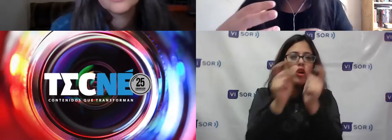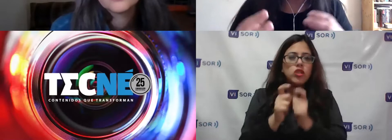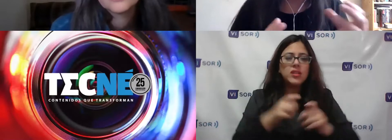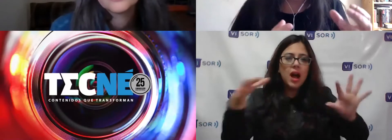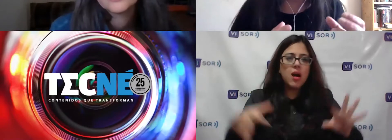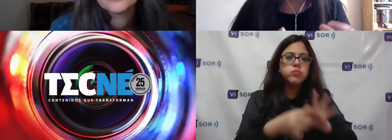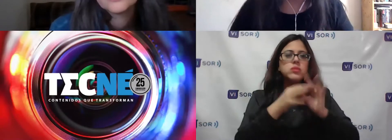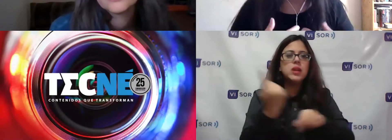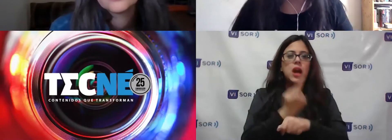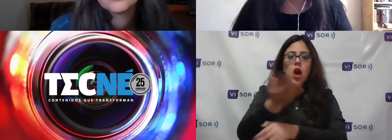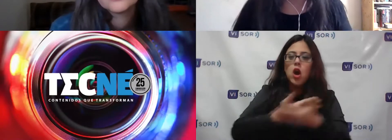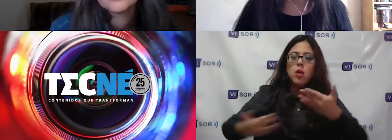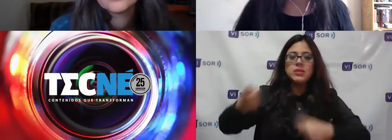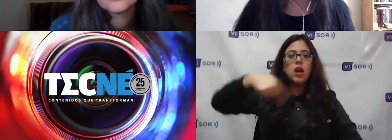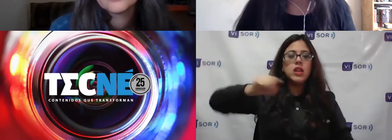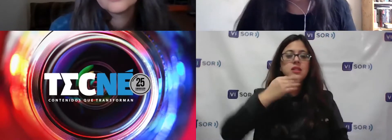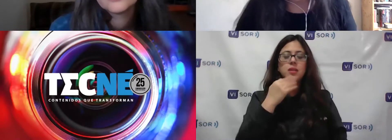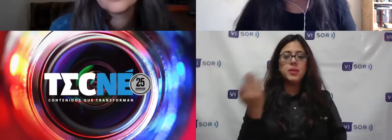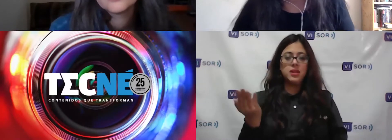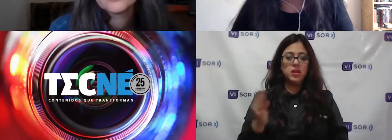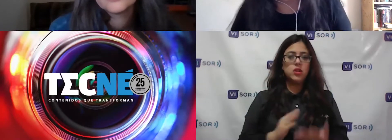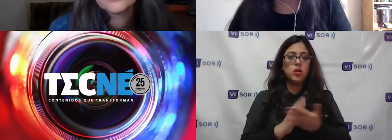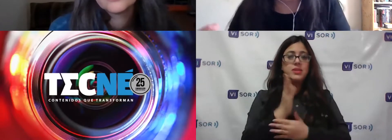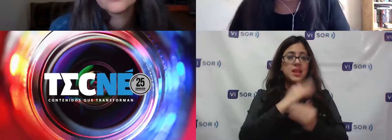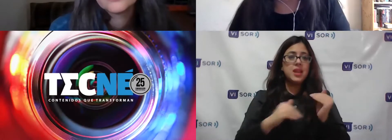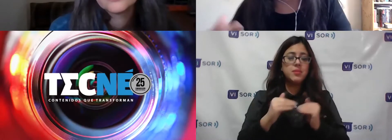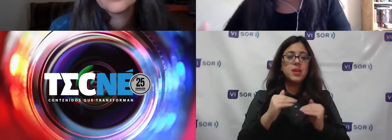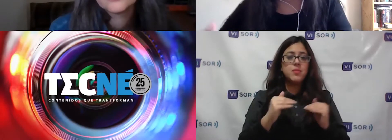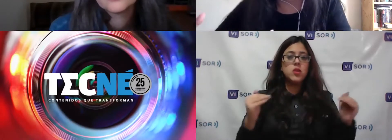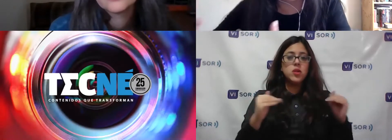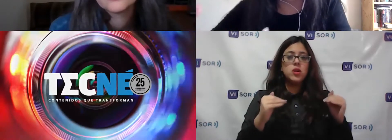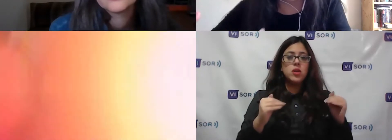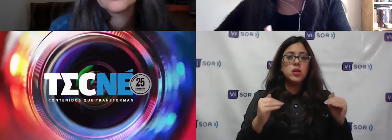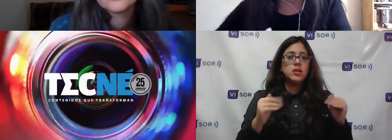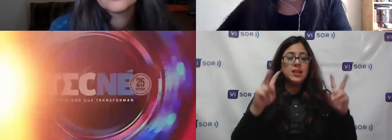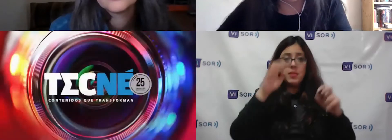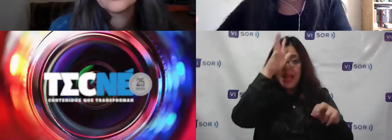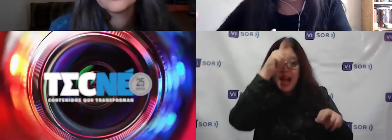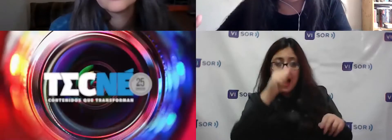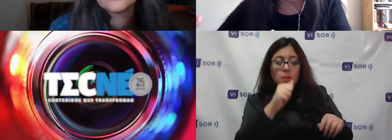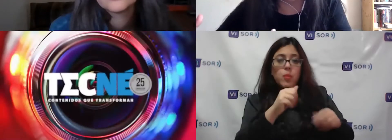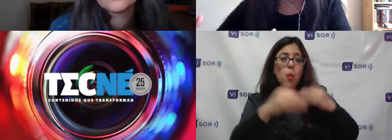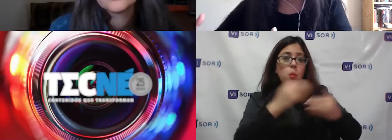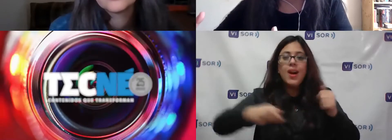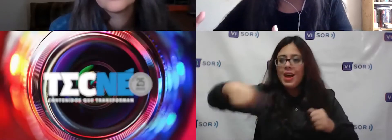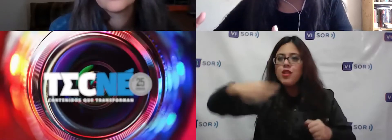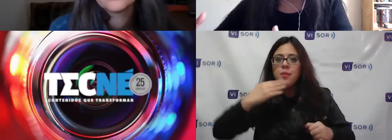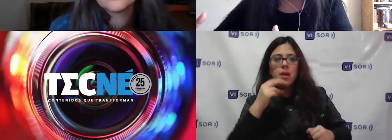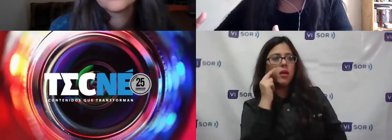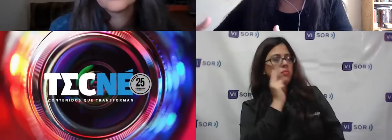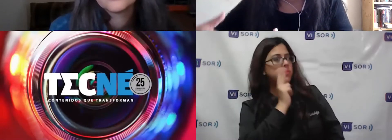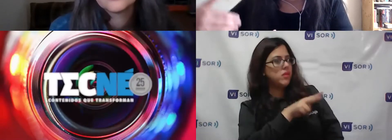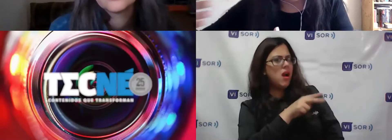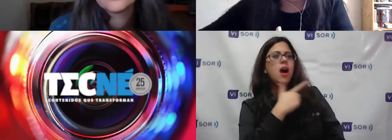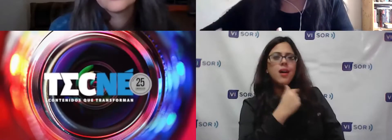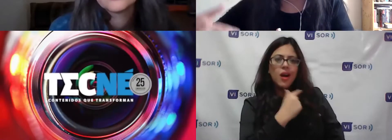conversar con ellas empiezan también tal como el equipo en augurar de estos procesos a películas esas personas también se enamoran de tu proyecto y de alguna manera